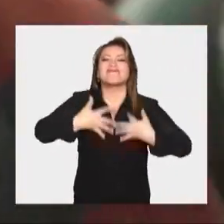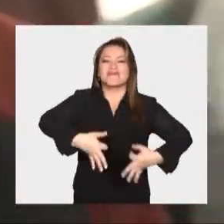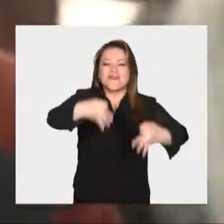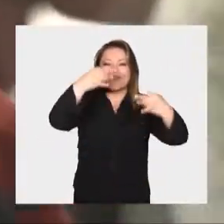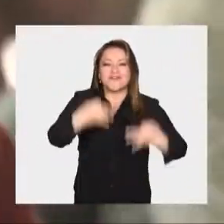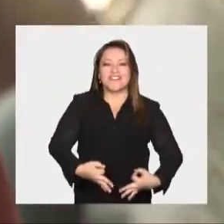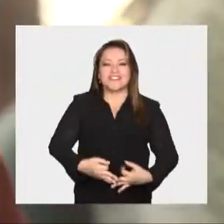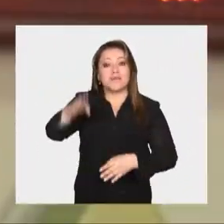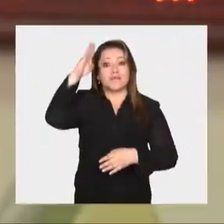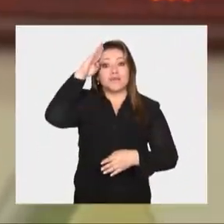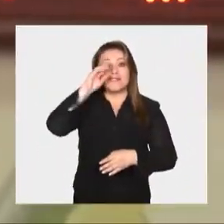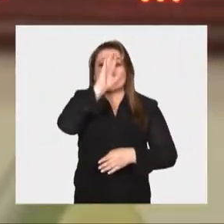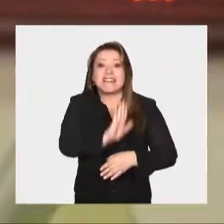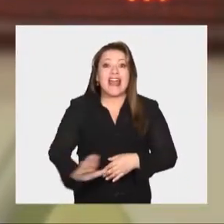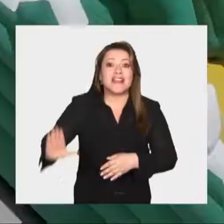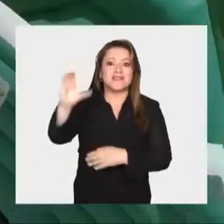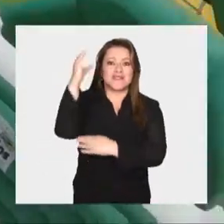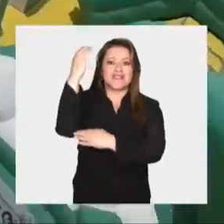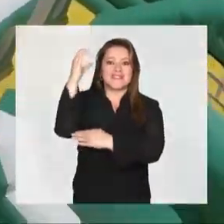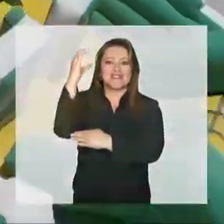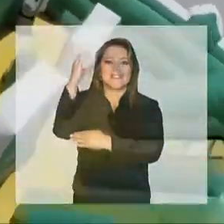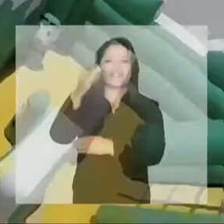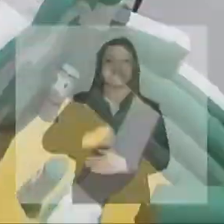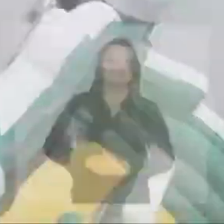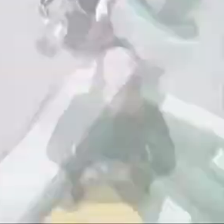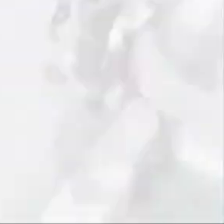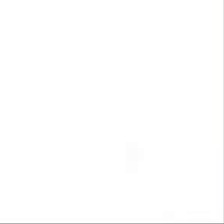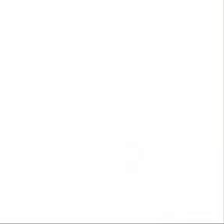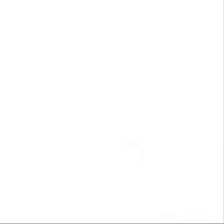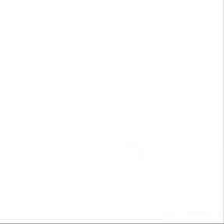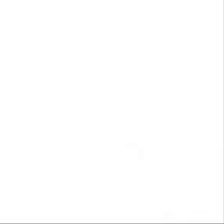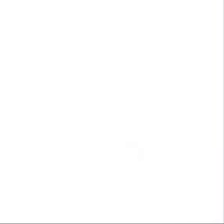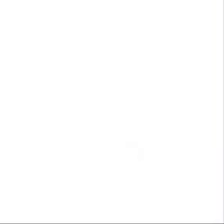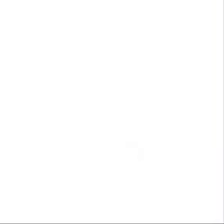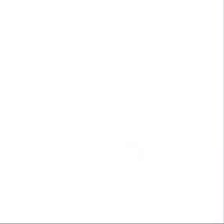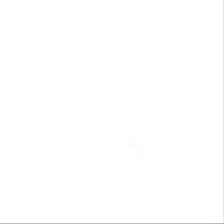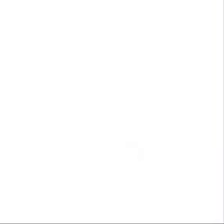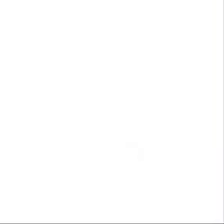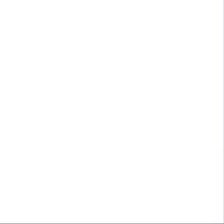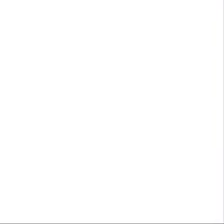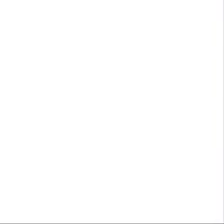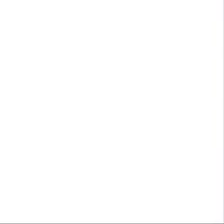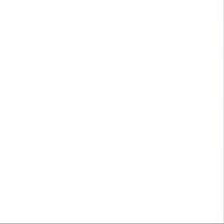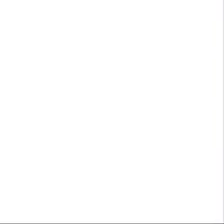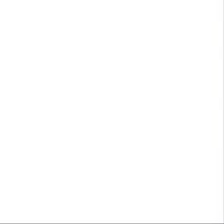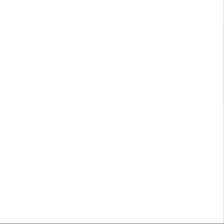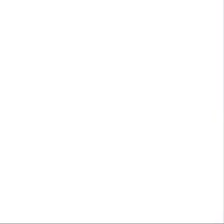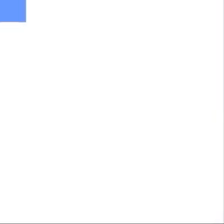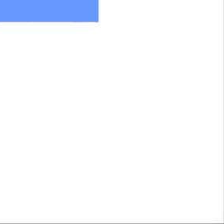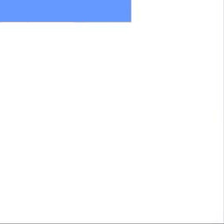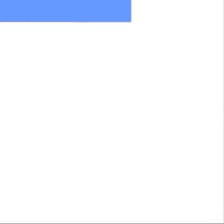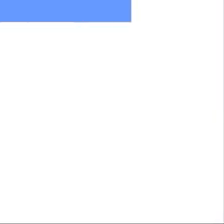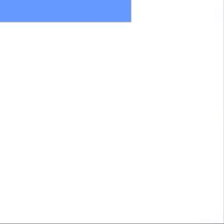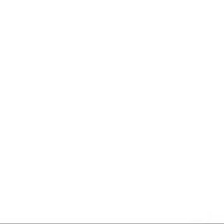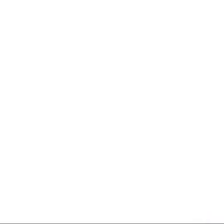futuro. Somos la policía de todos los colombianos. Policía Nacional.